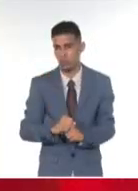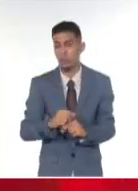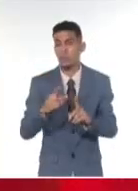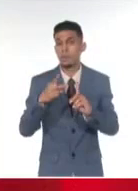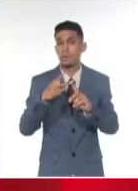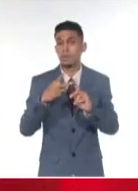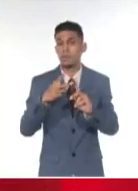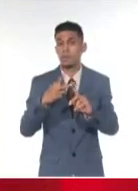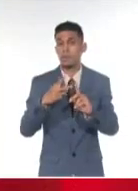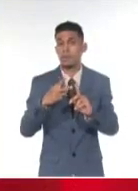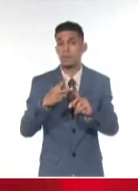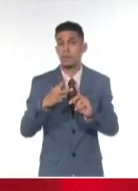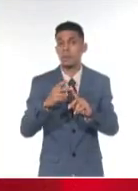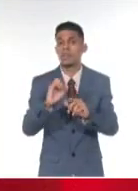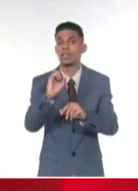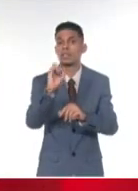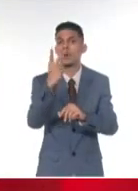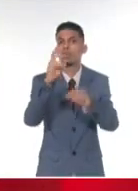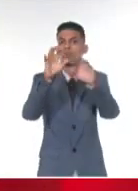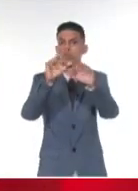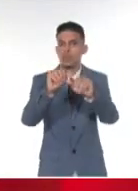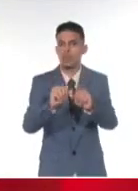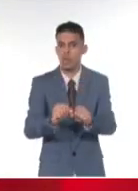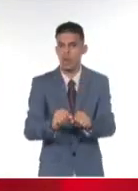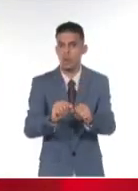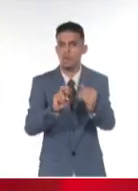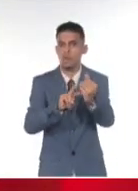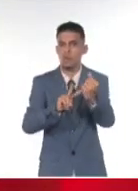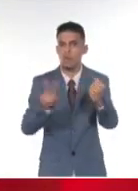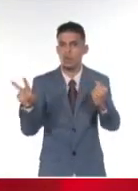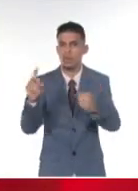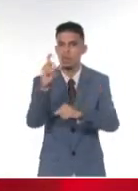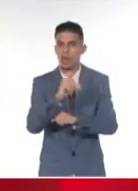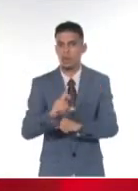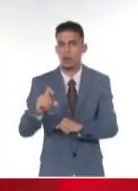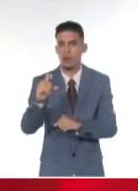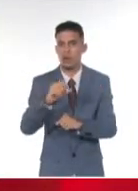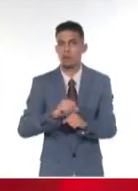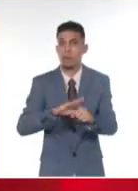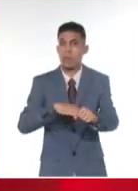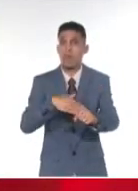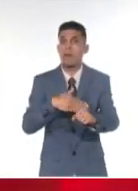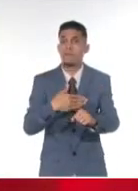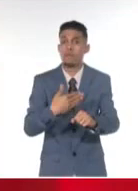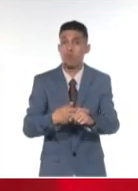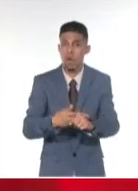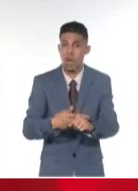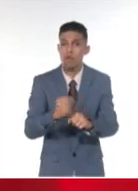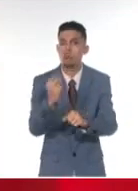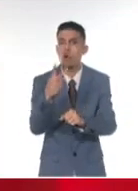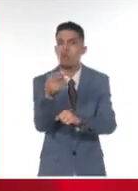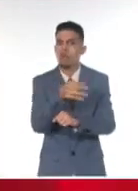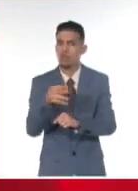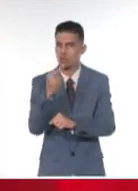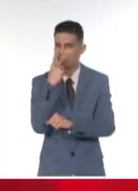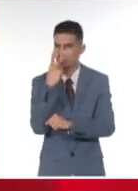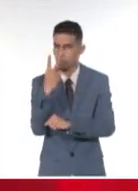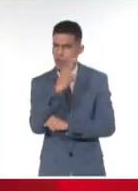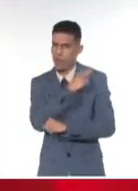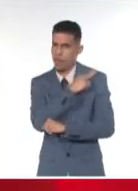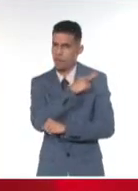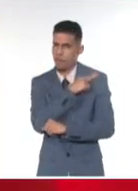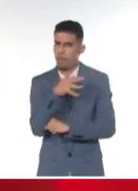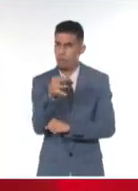responsabilidad como segundo secretario de la provincia de camy después su tránsito por dos municipios un municipi